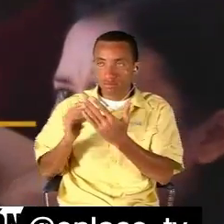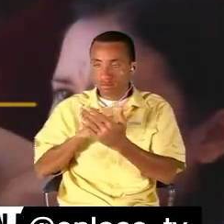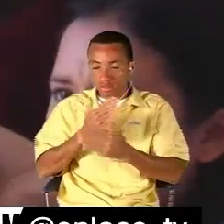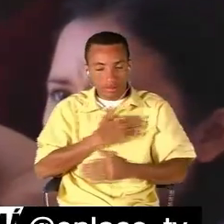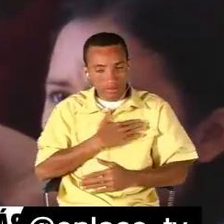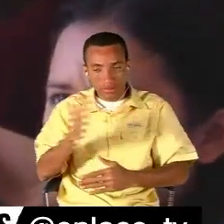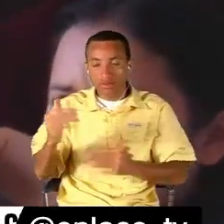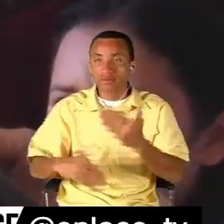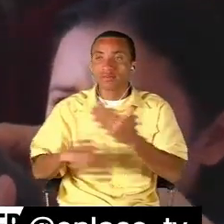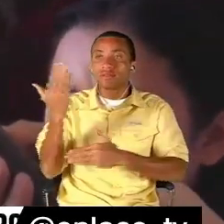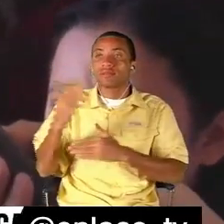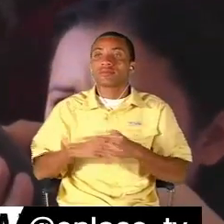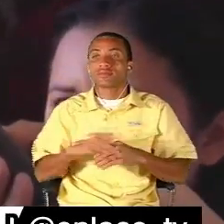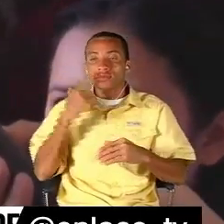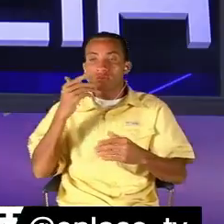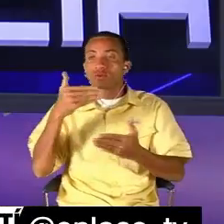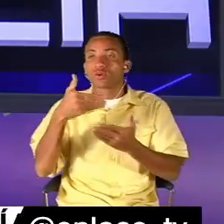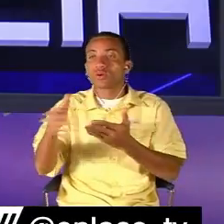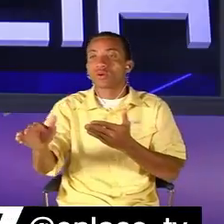el proceso de compra.